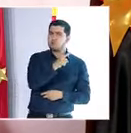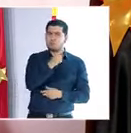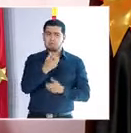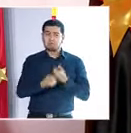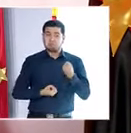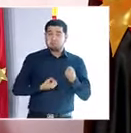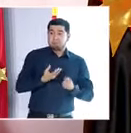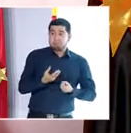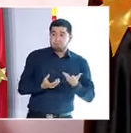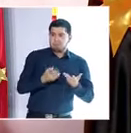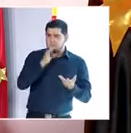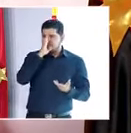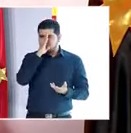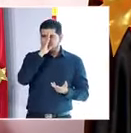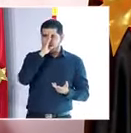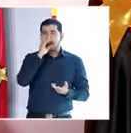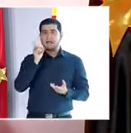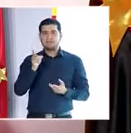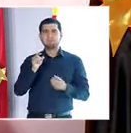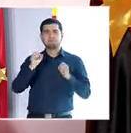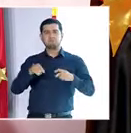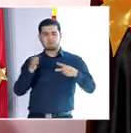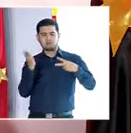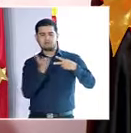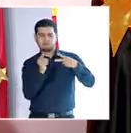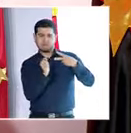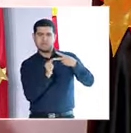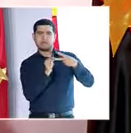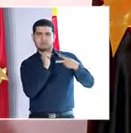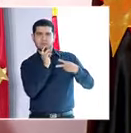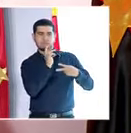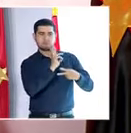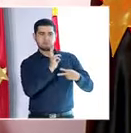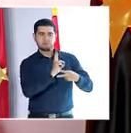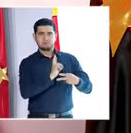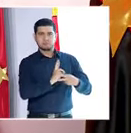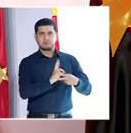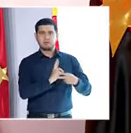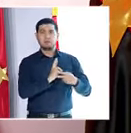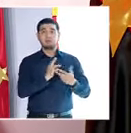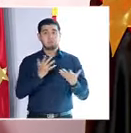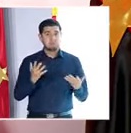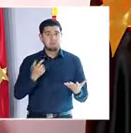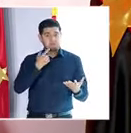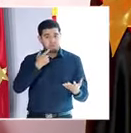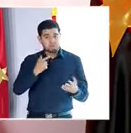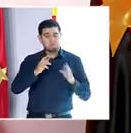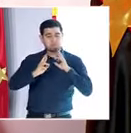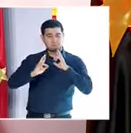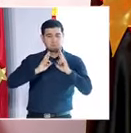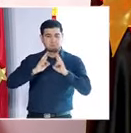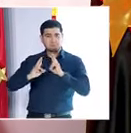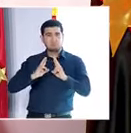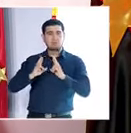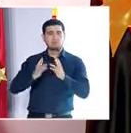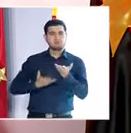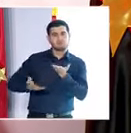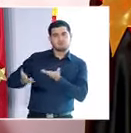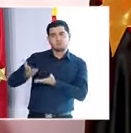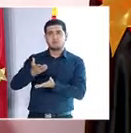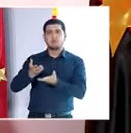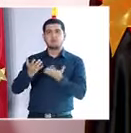canales dispuestos para este fin, garantizando así un buen ejercicio de diálogo en doble vía, donde despejamos las inquietudes